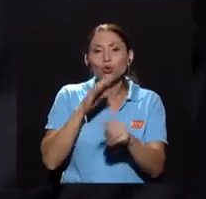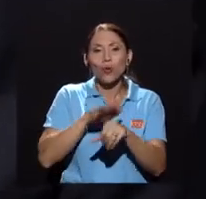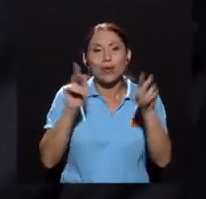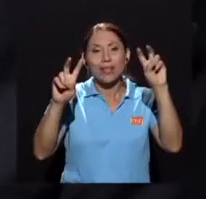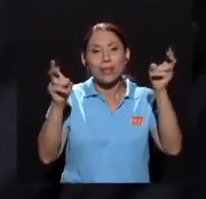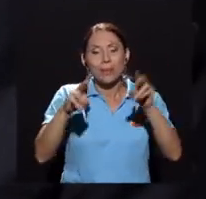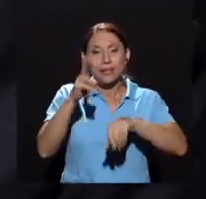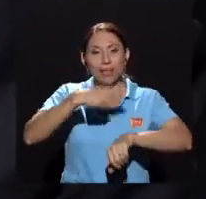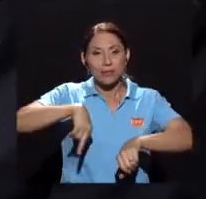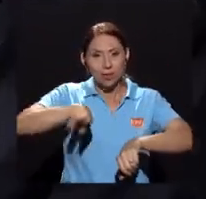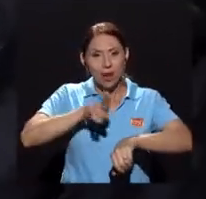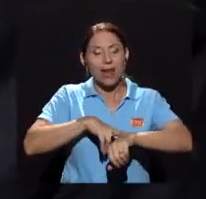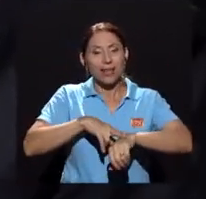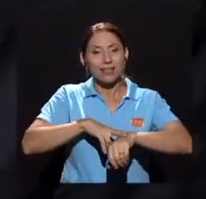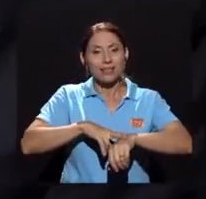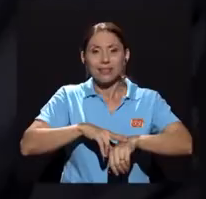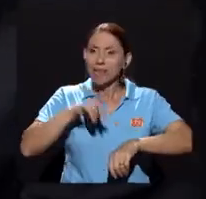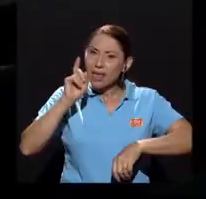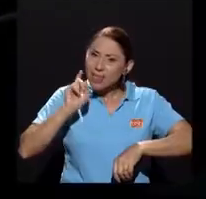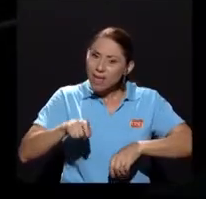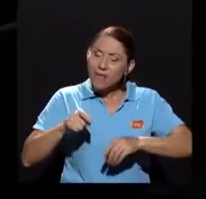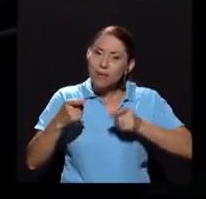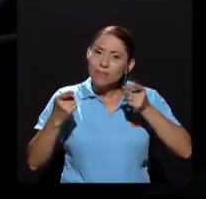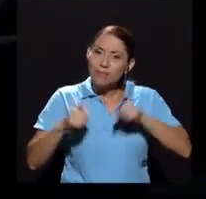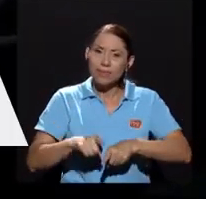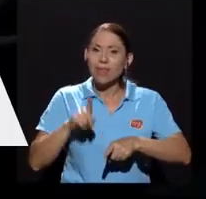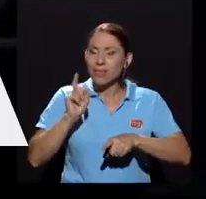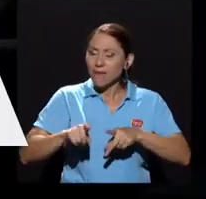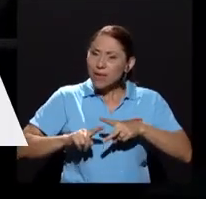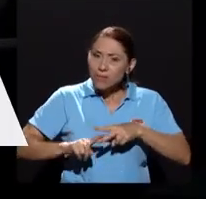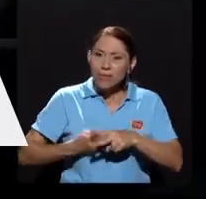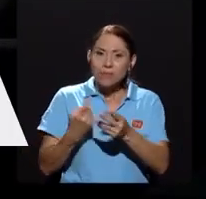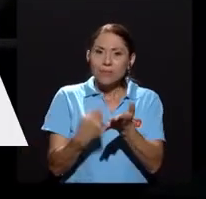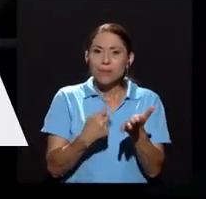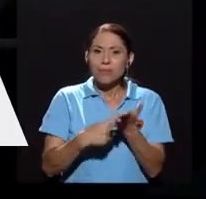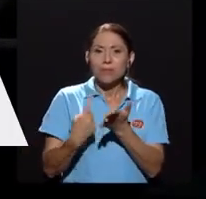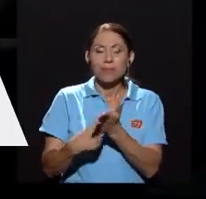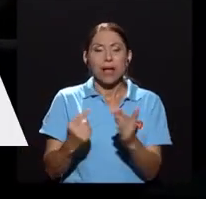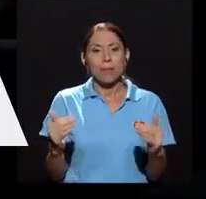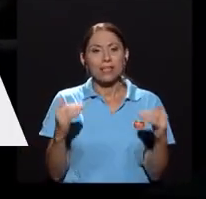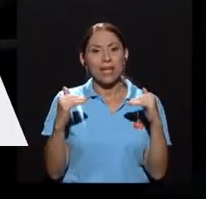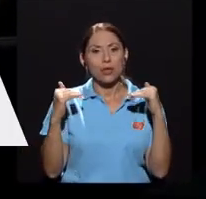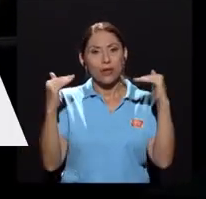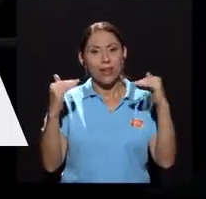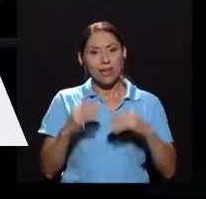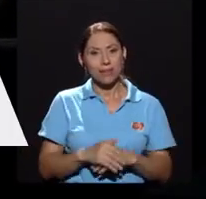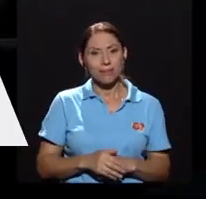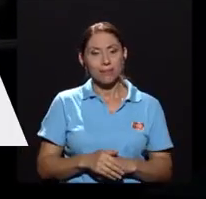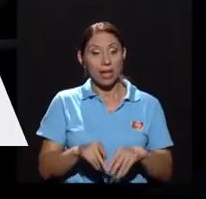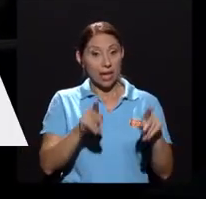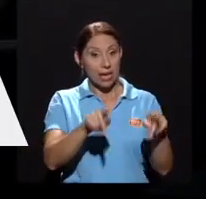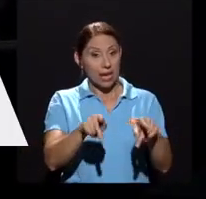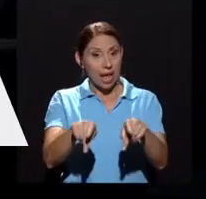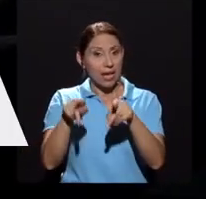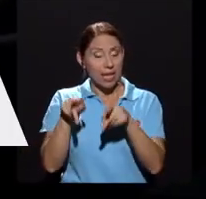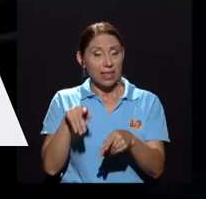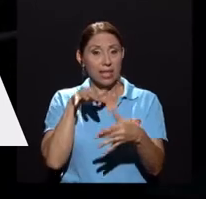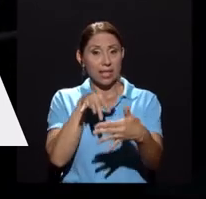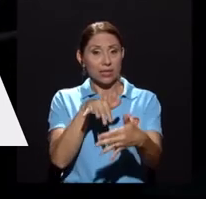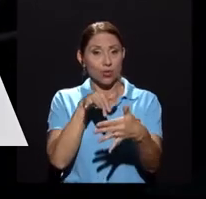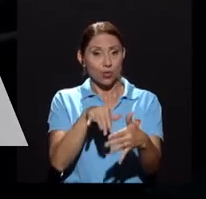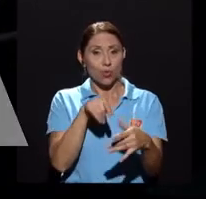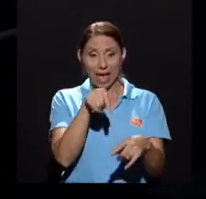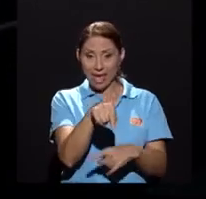nacionales verdad que hay que dar hay que dar la discusión al más alto nivel y la gente que estudia estos temas es